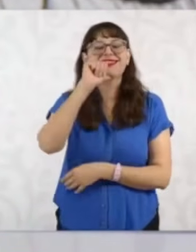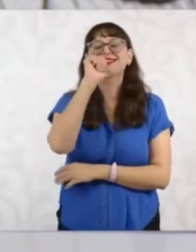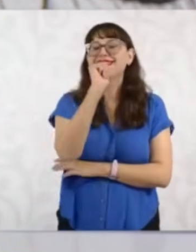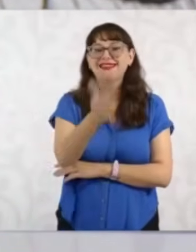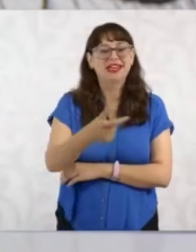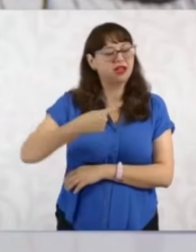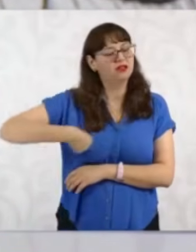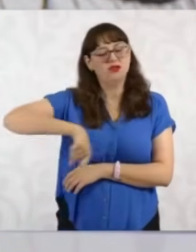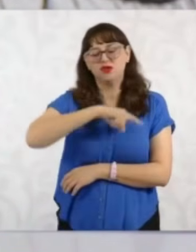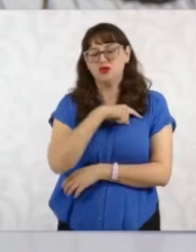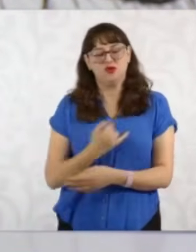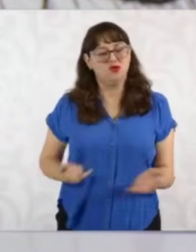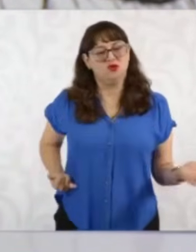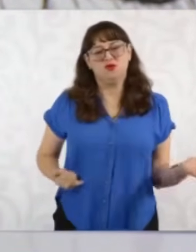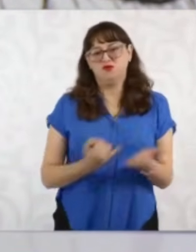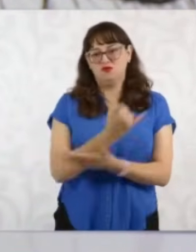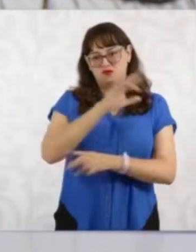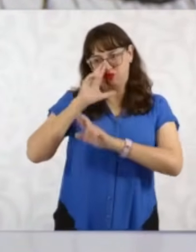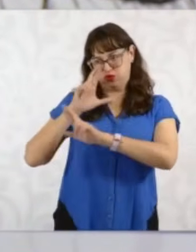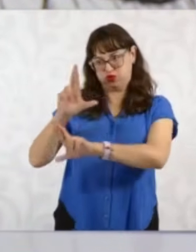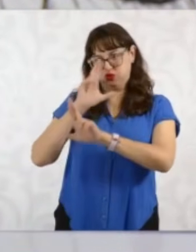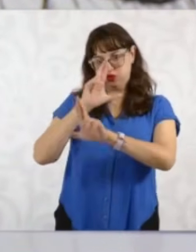convicción.